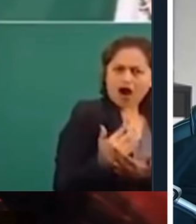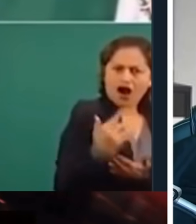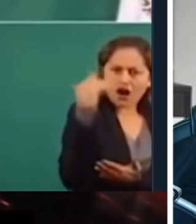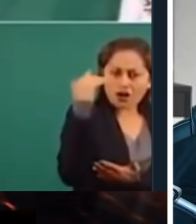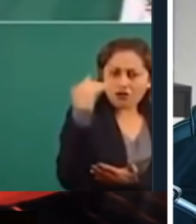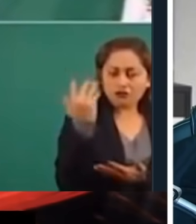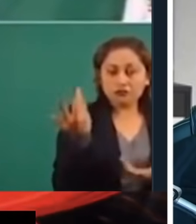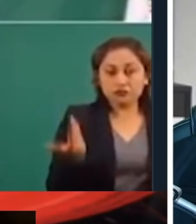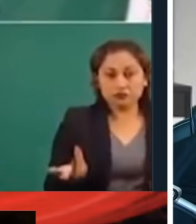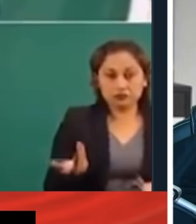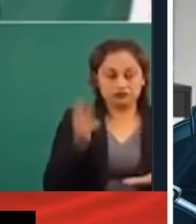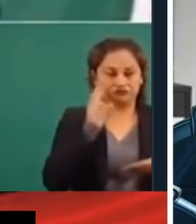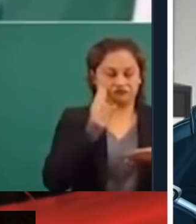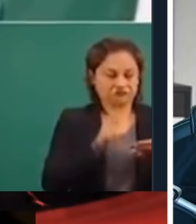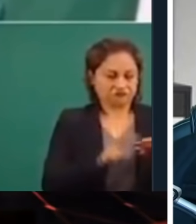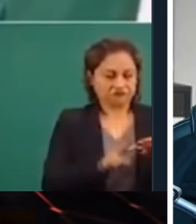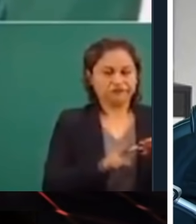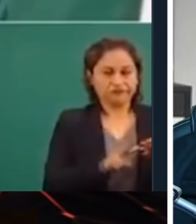la mesa esta discusión